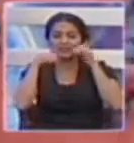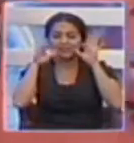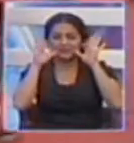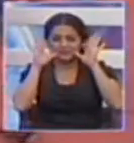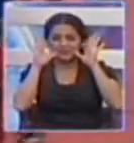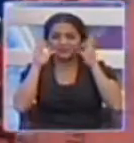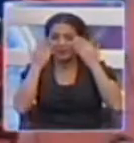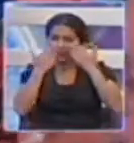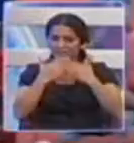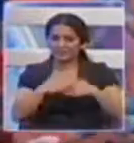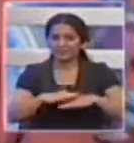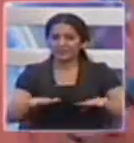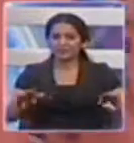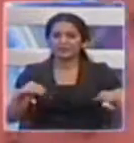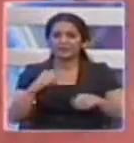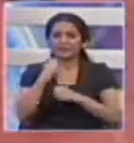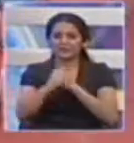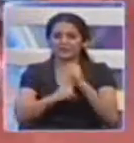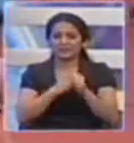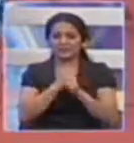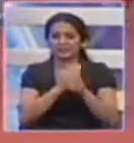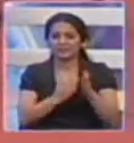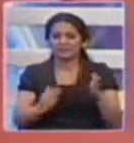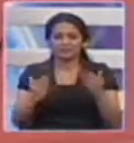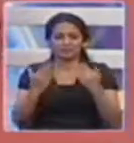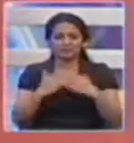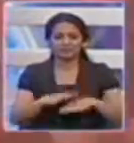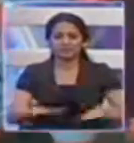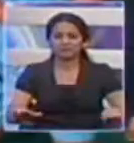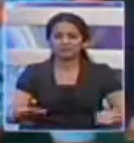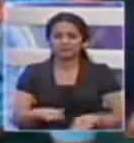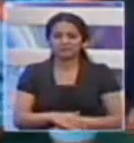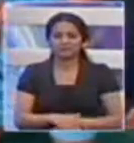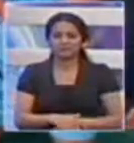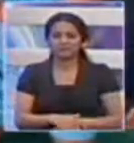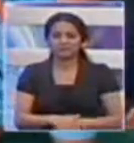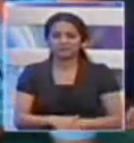se cerrará la temporada en esta disciplina. Jorge Villasís, Más Deportes.